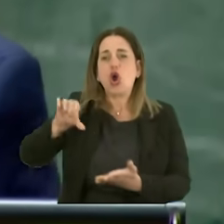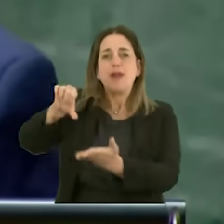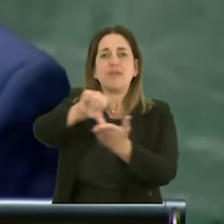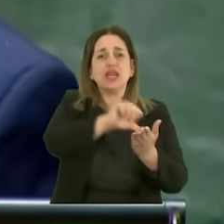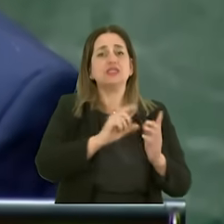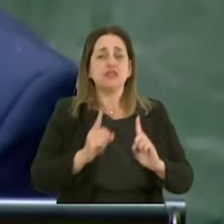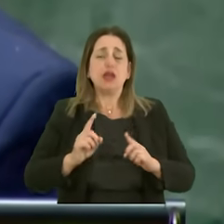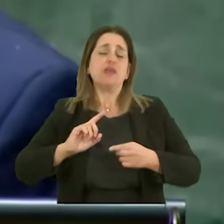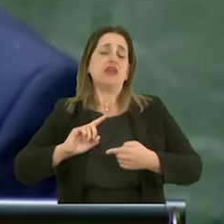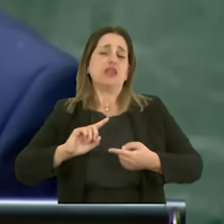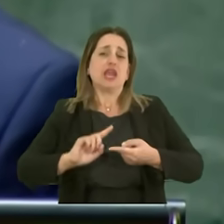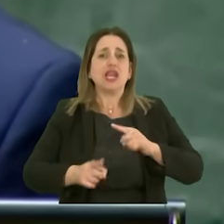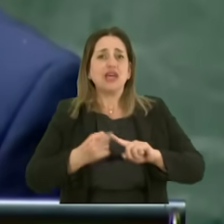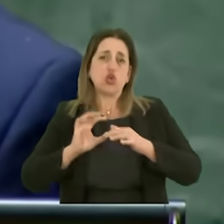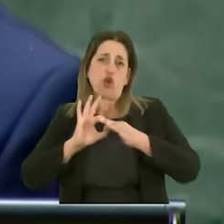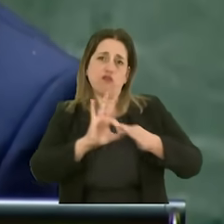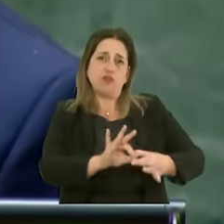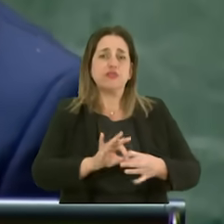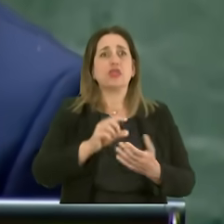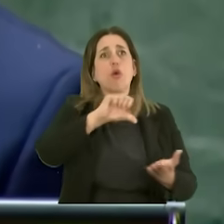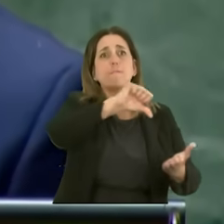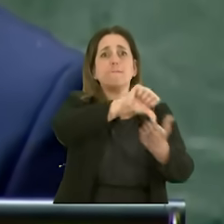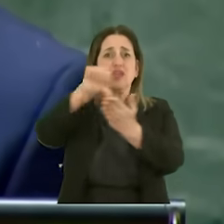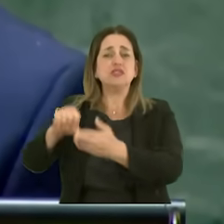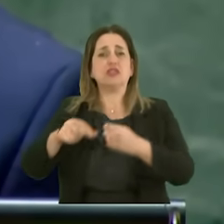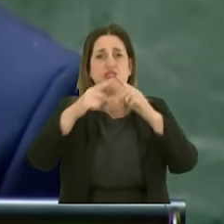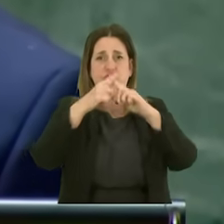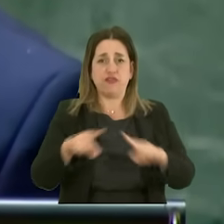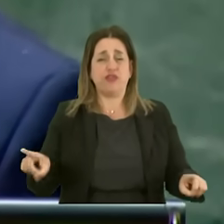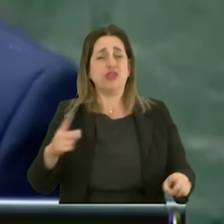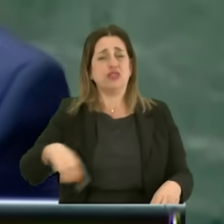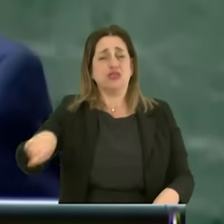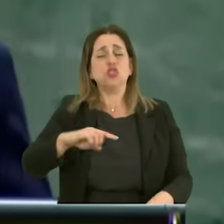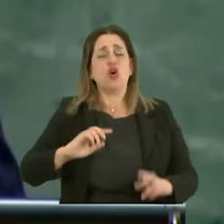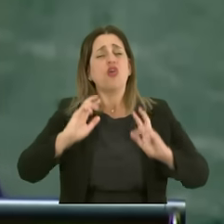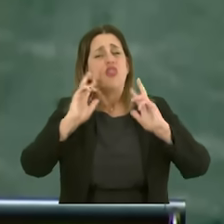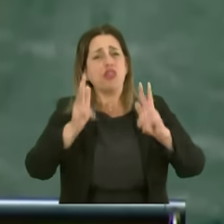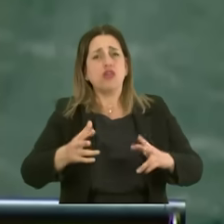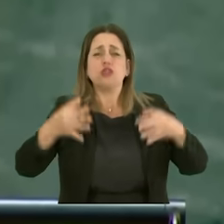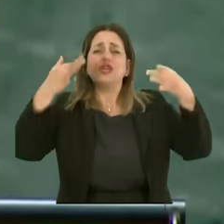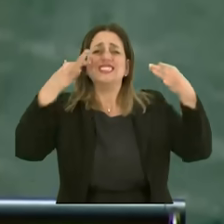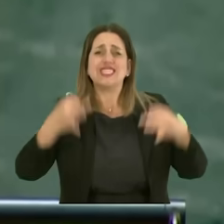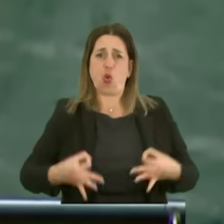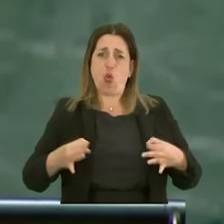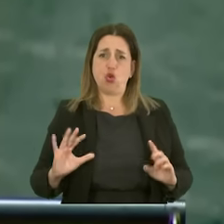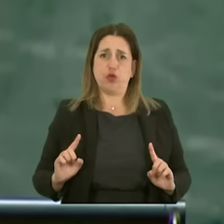vinculación bilateral o multilateral créame que estoy